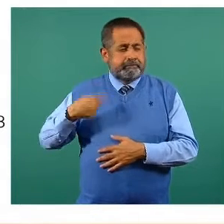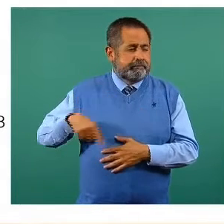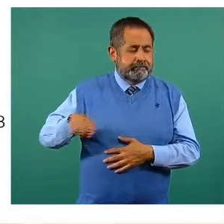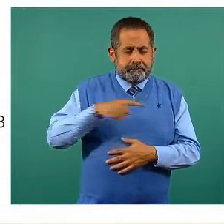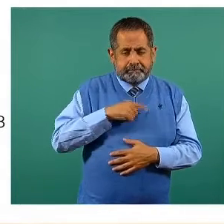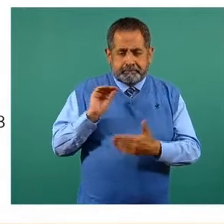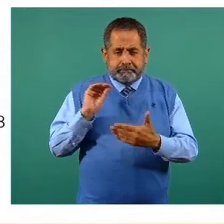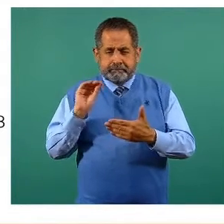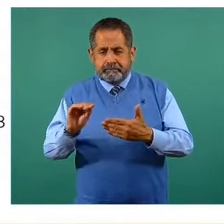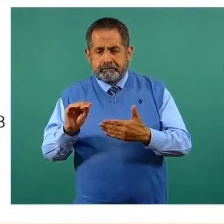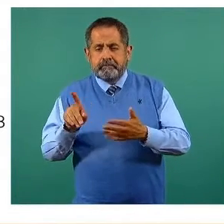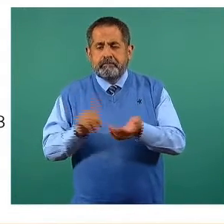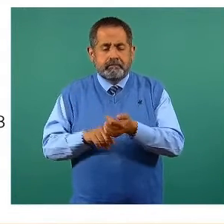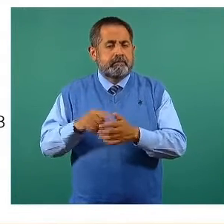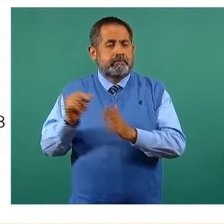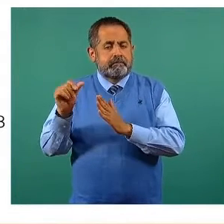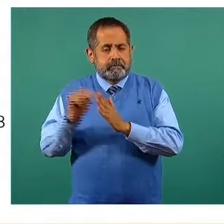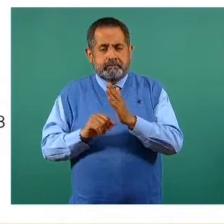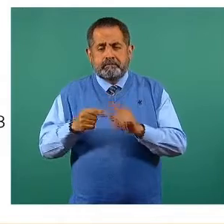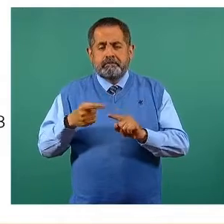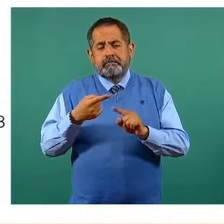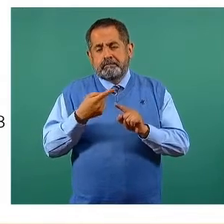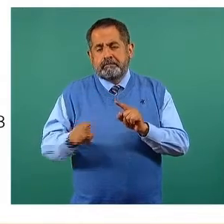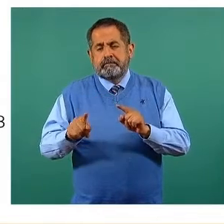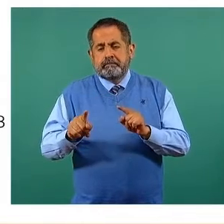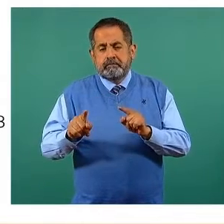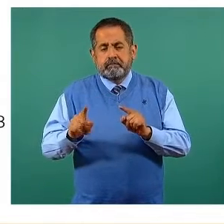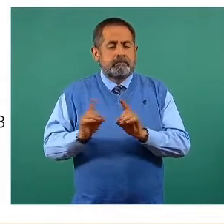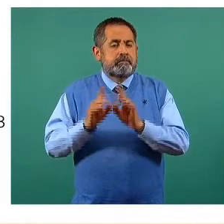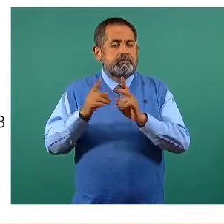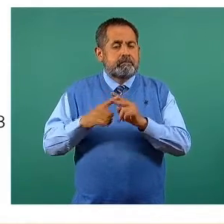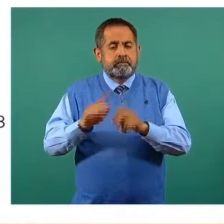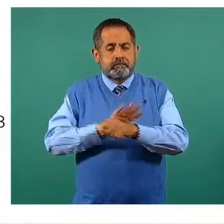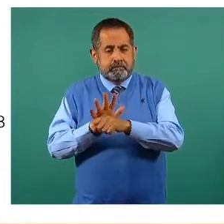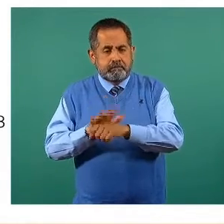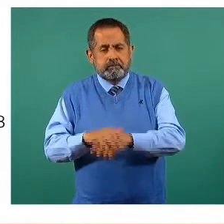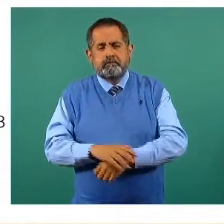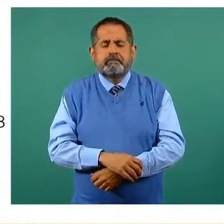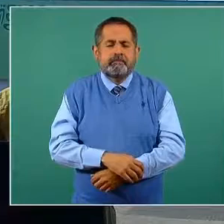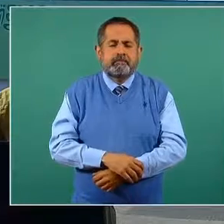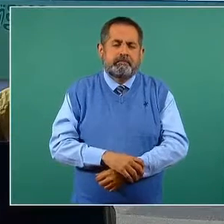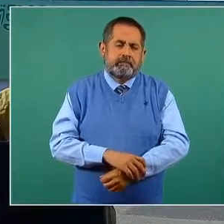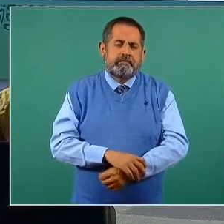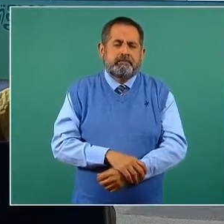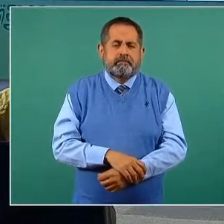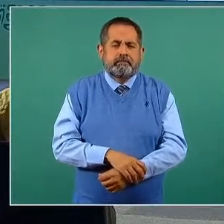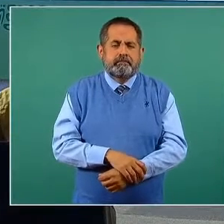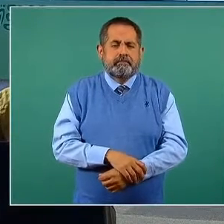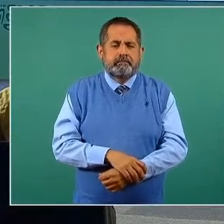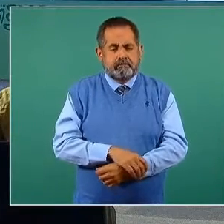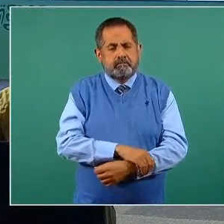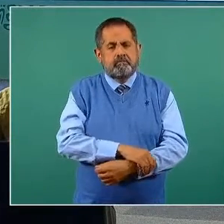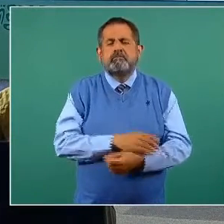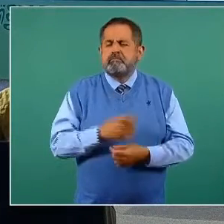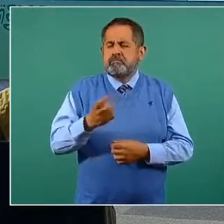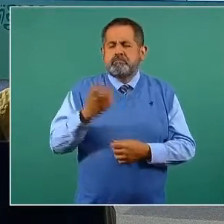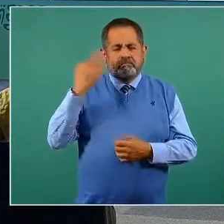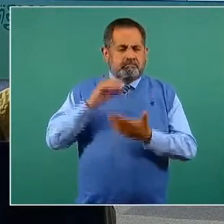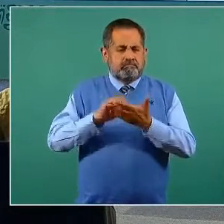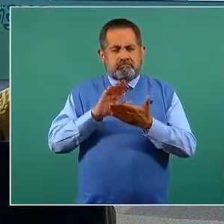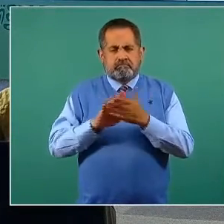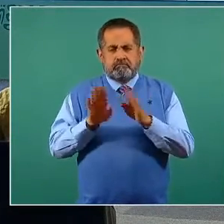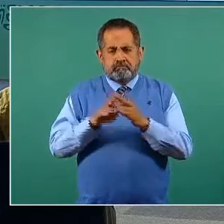encuentran ubicadas en el principio de la ocurrencia de la pandemia. Esto es lo que ya teníamos registrado previamente, es